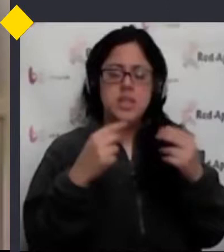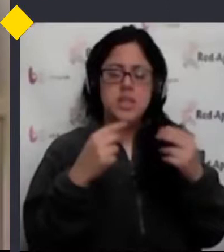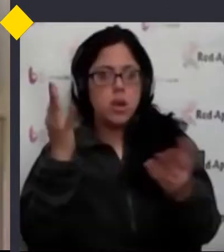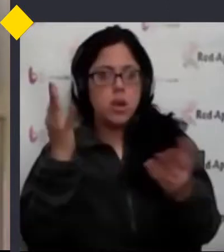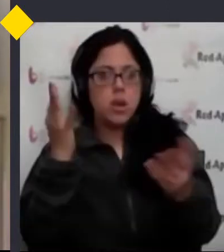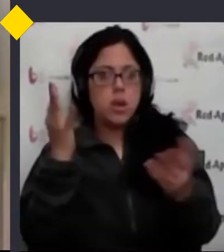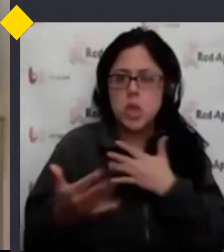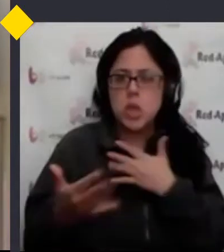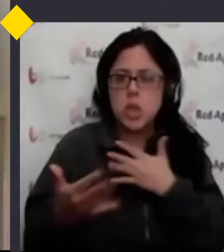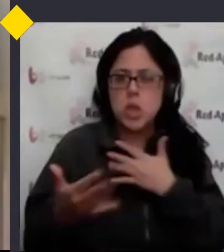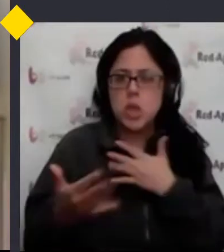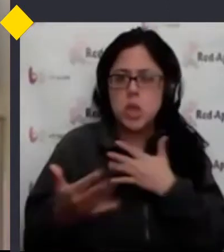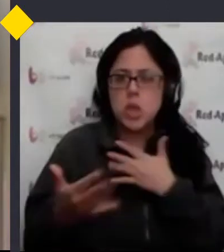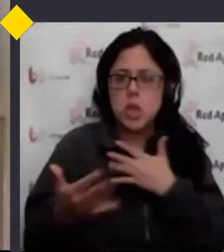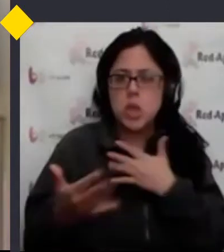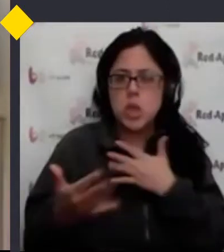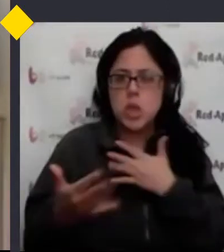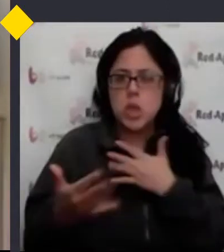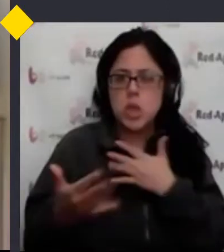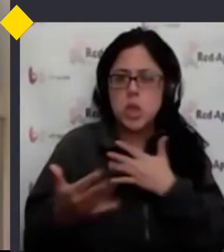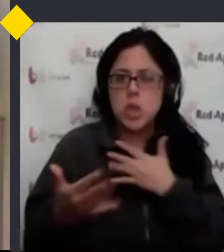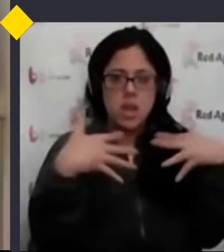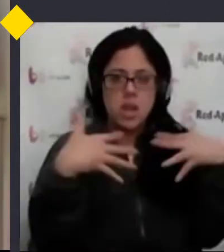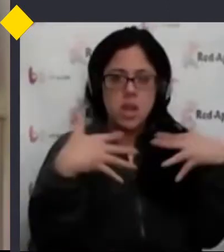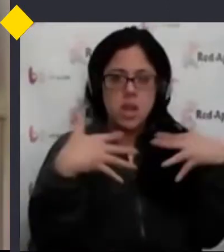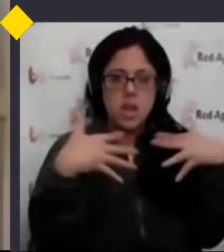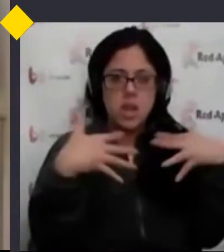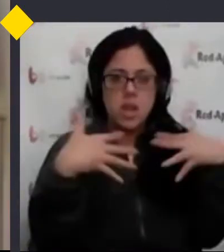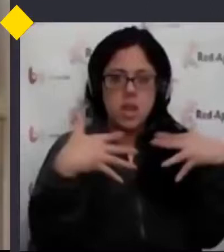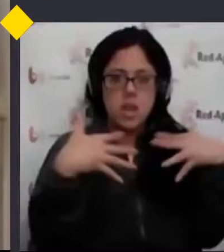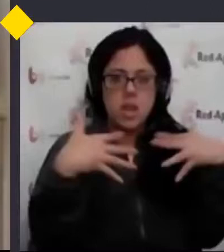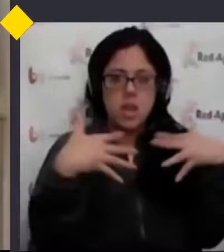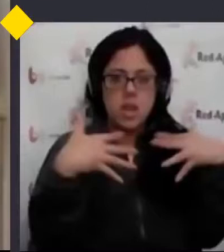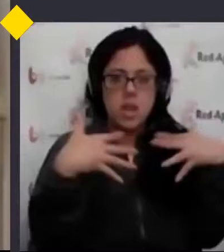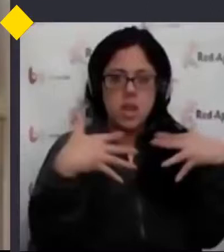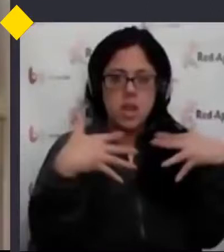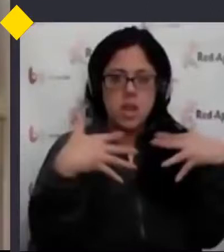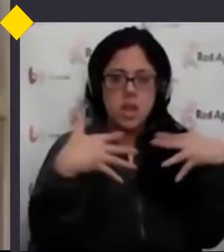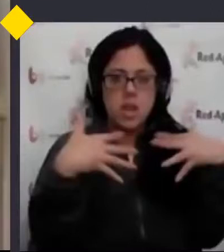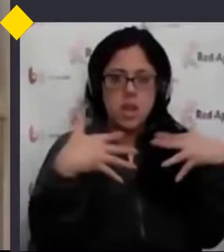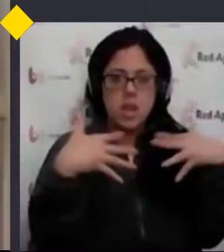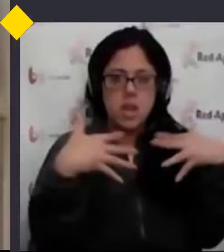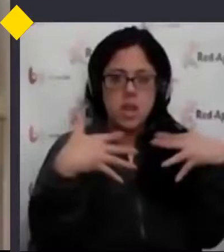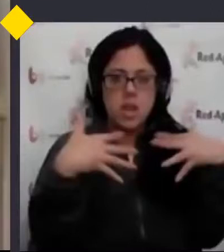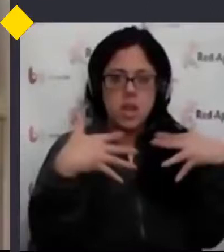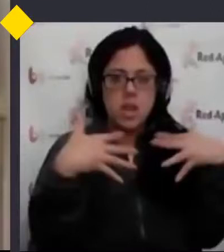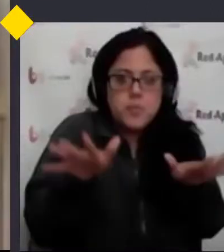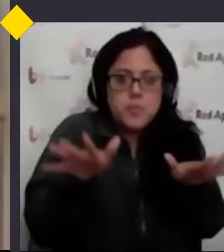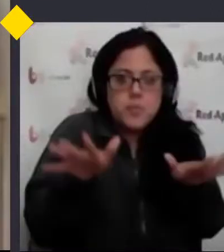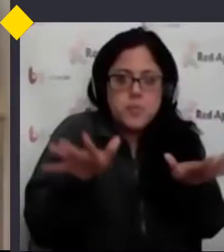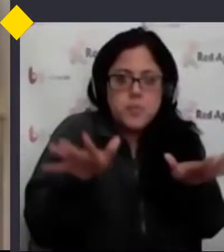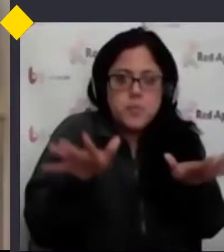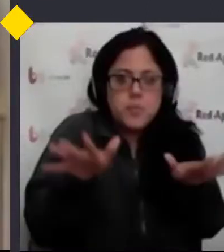esta necesidad, y esto que en un principio fue una fuerza, algo que se les impuso, y luego no quisieron renunciar. Y creo que esta